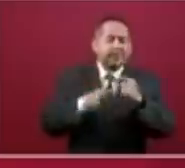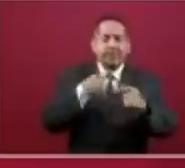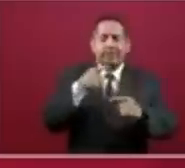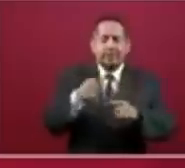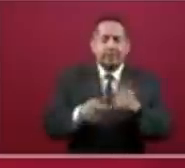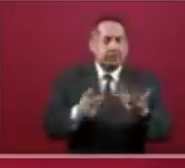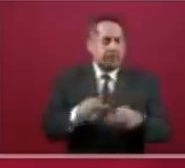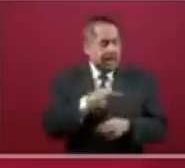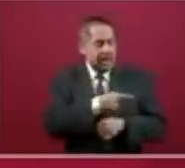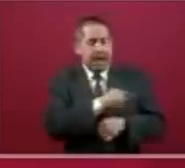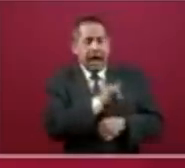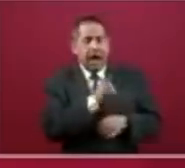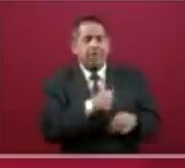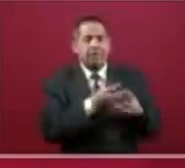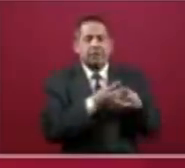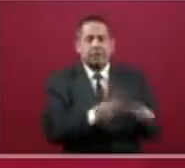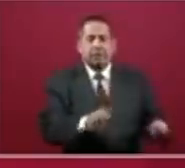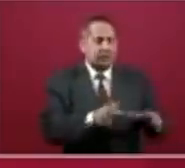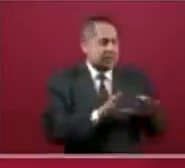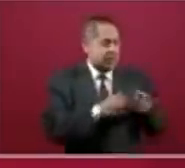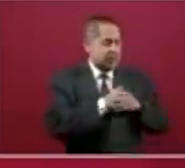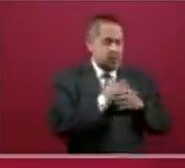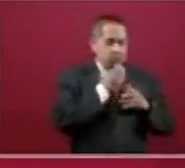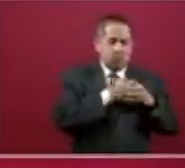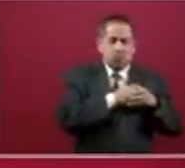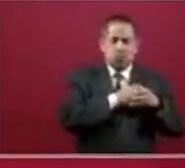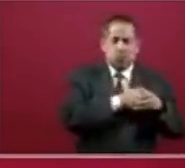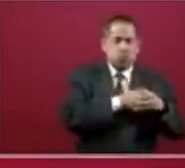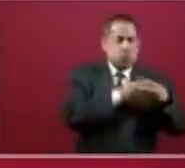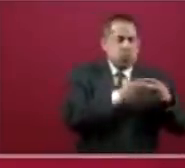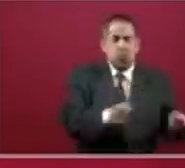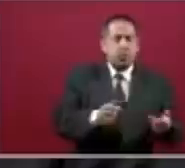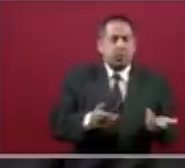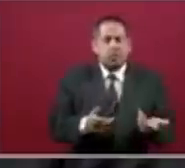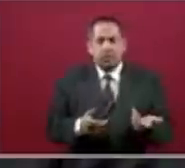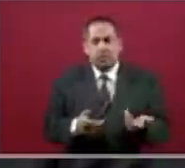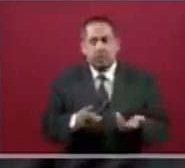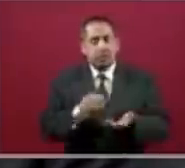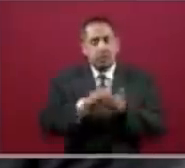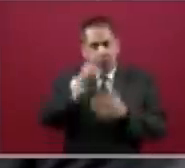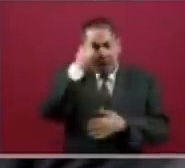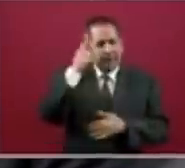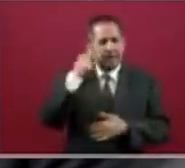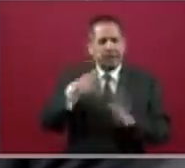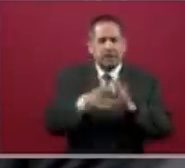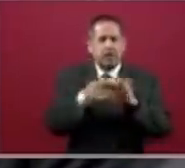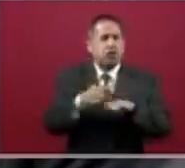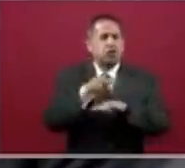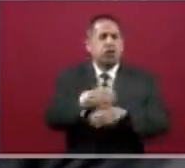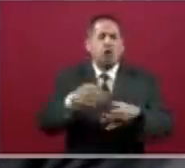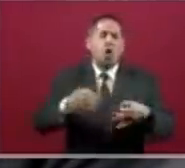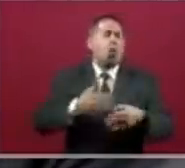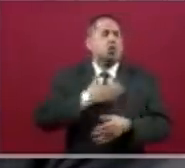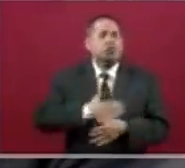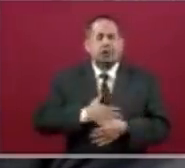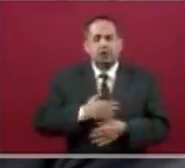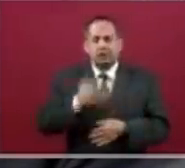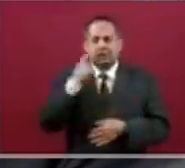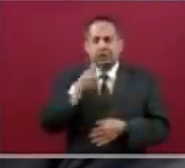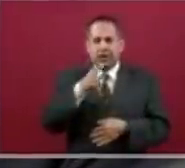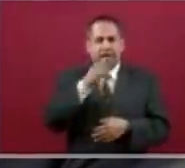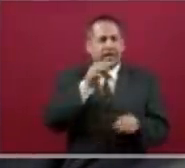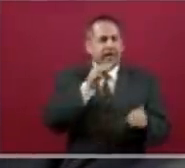no ha desaparecido ni en los momentos más difíciles, ni cuando se hizo el acto solemne de justicia en el Cerro